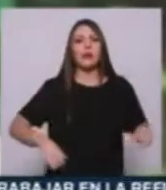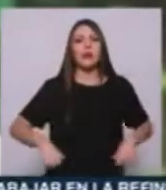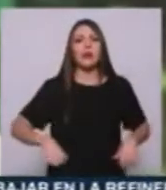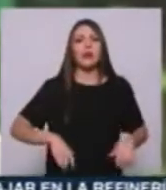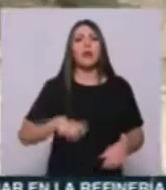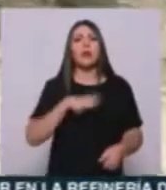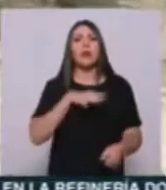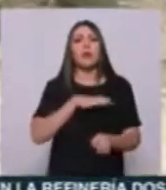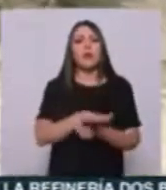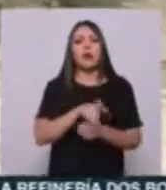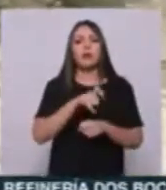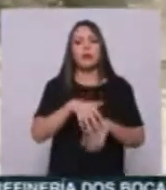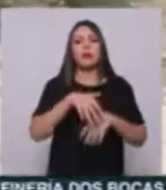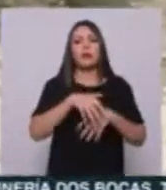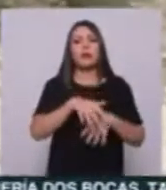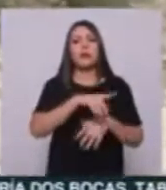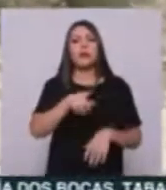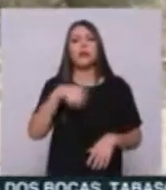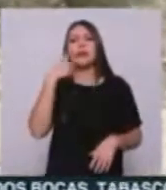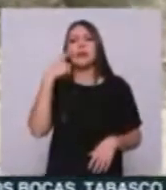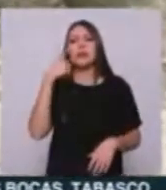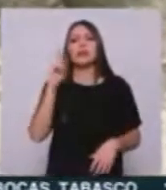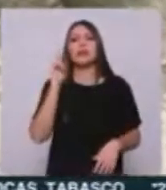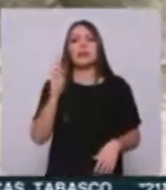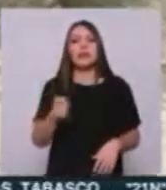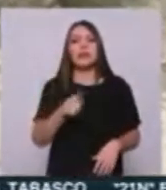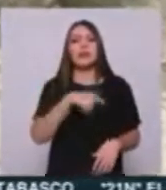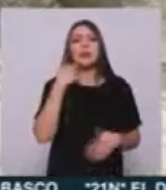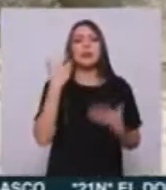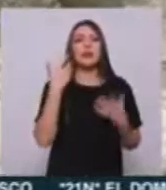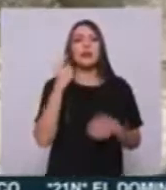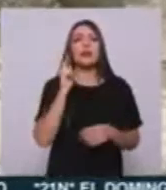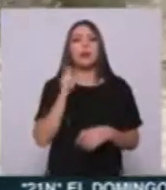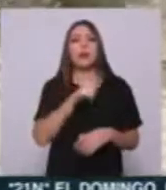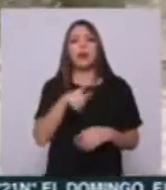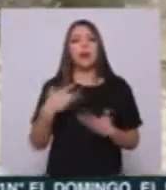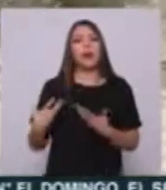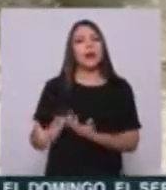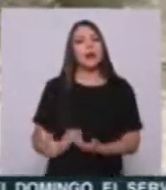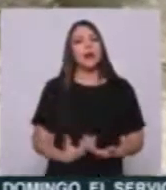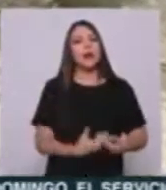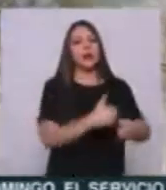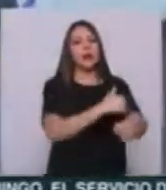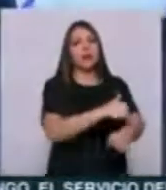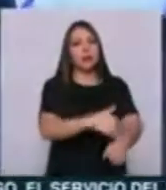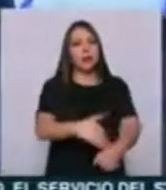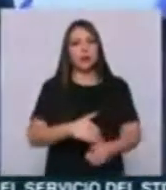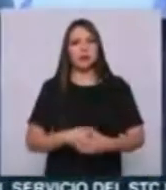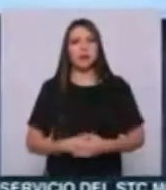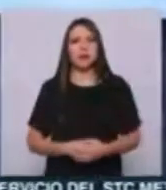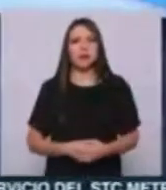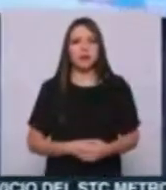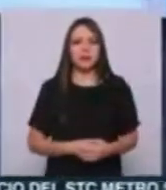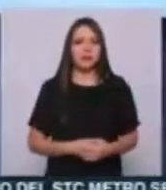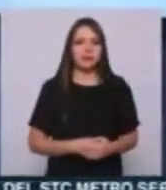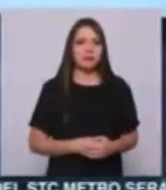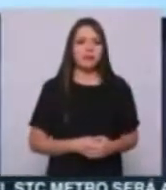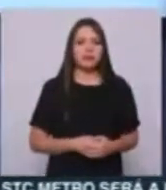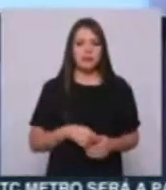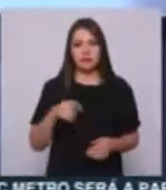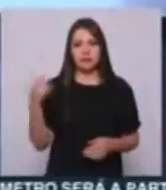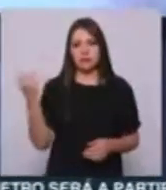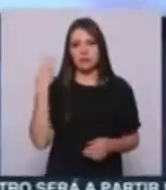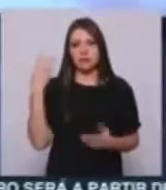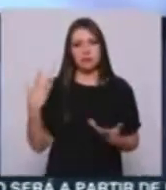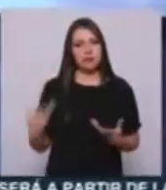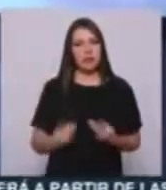¿Qué podemos encontrar, qué podemos esperar y sobre todo pues, llevar a toda la familia, ¿verdad? Sí, es un evento totalmente familiar,